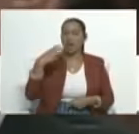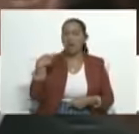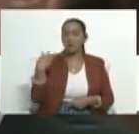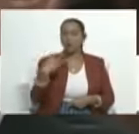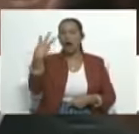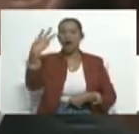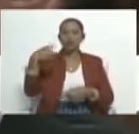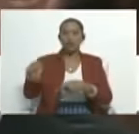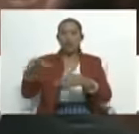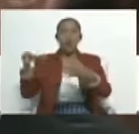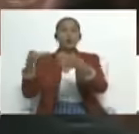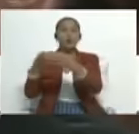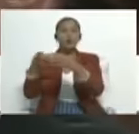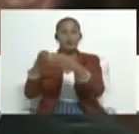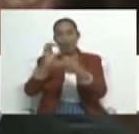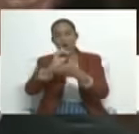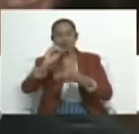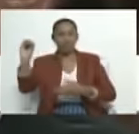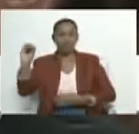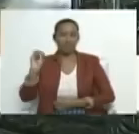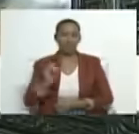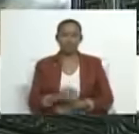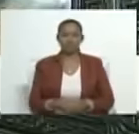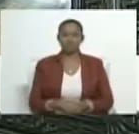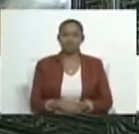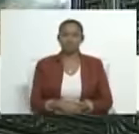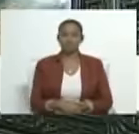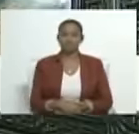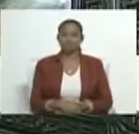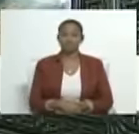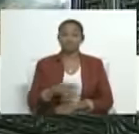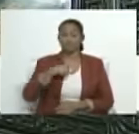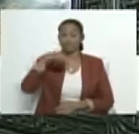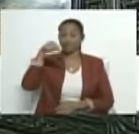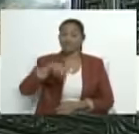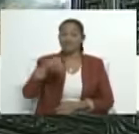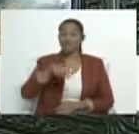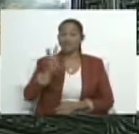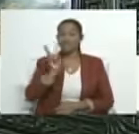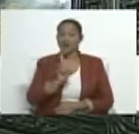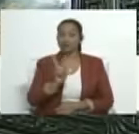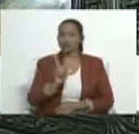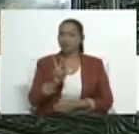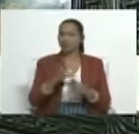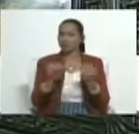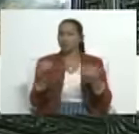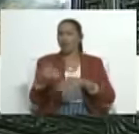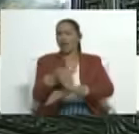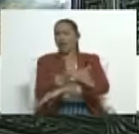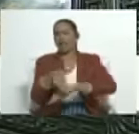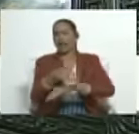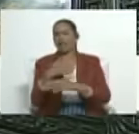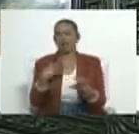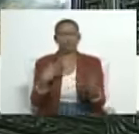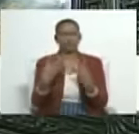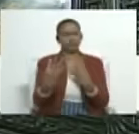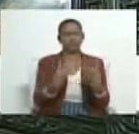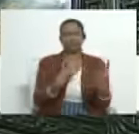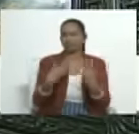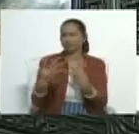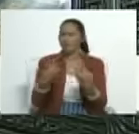órbita occidental? Hoy hay aquí en Venezuela, por todas las calles, recorren esos